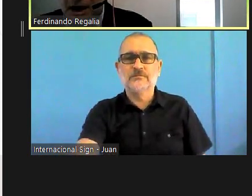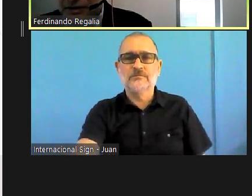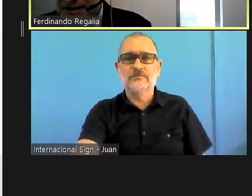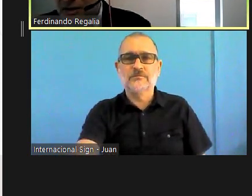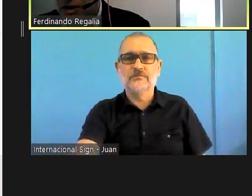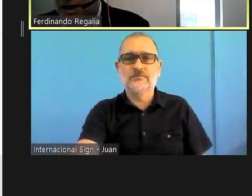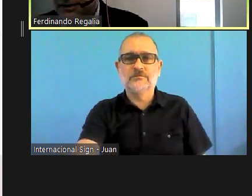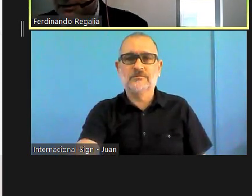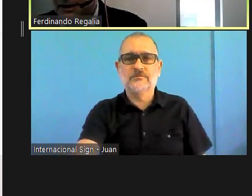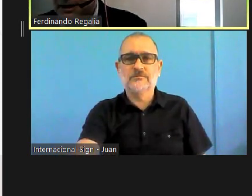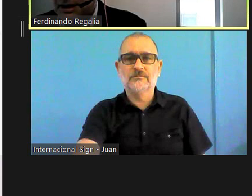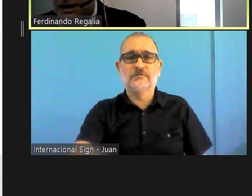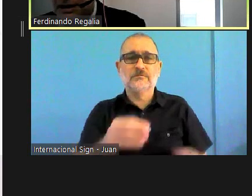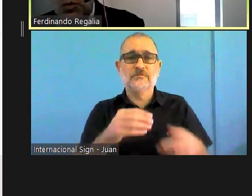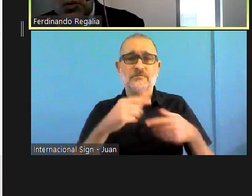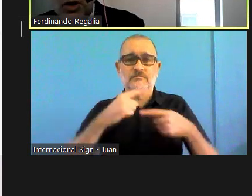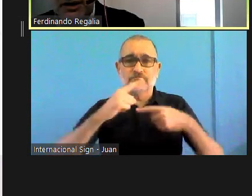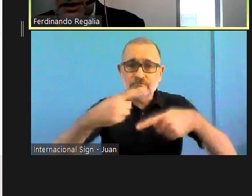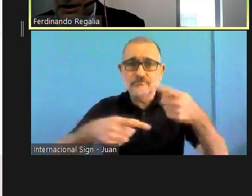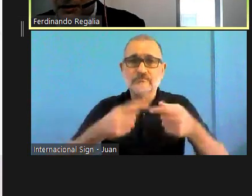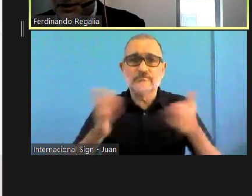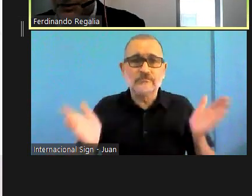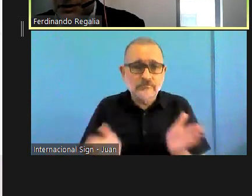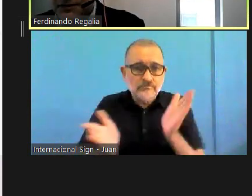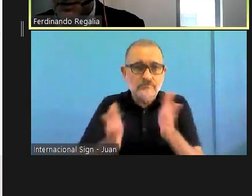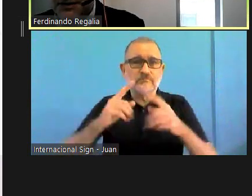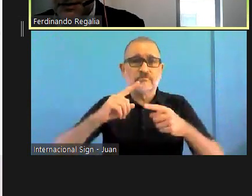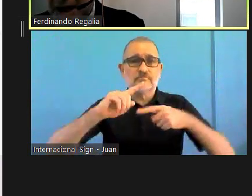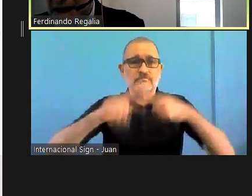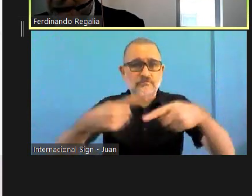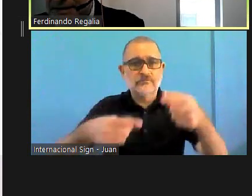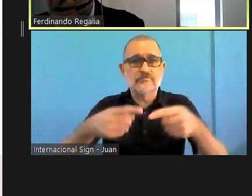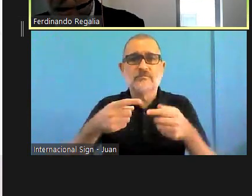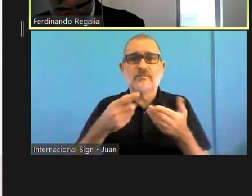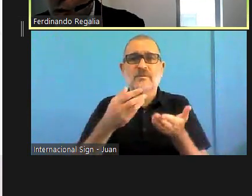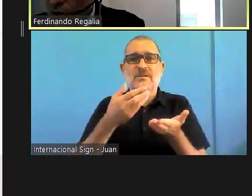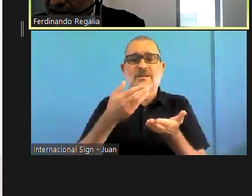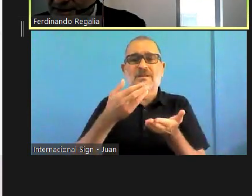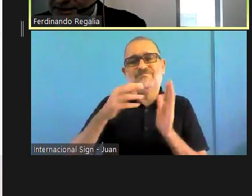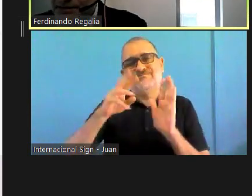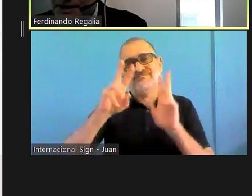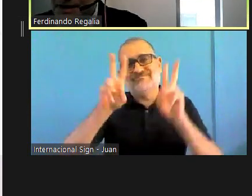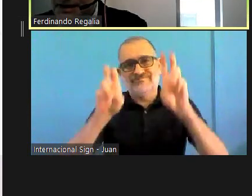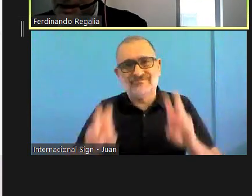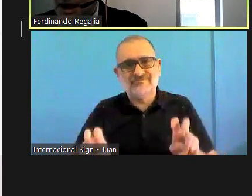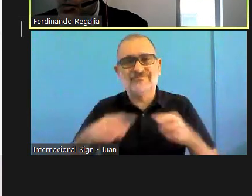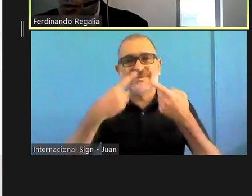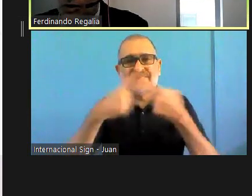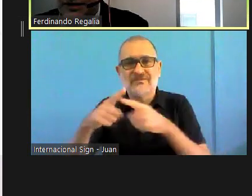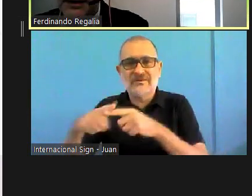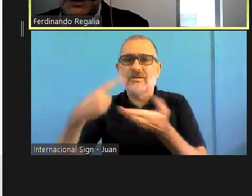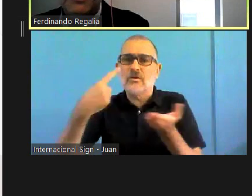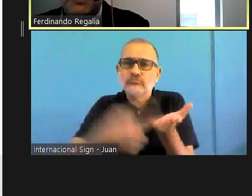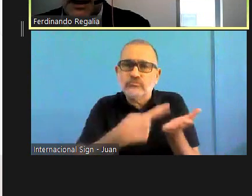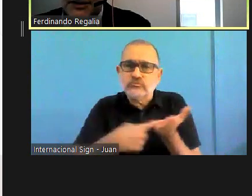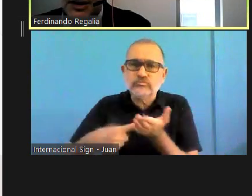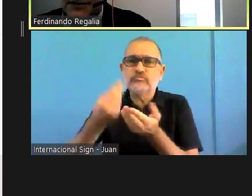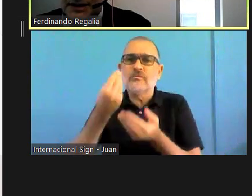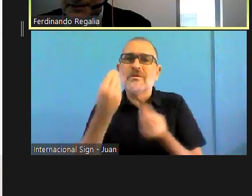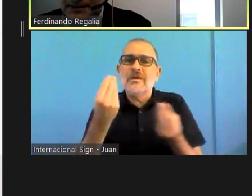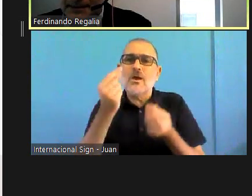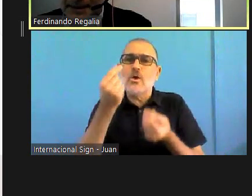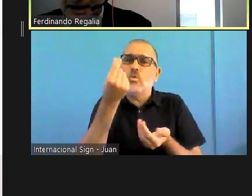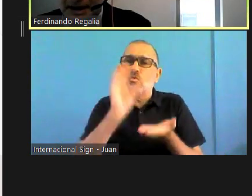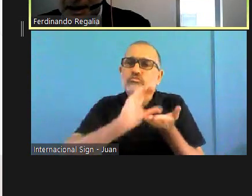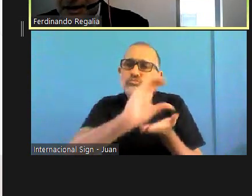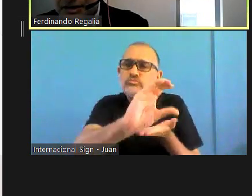más en cómo se gasta el dinero, cómo se asigna, la calidad de los servicios, quién recibe los servicios y